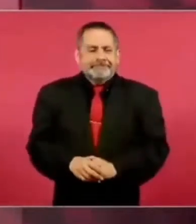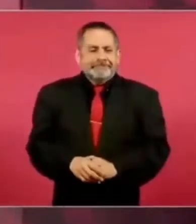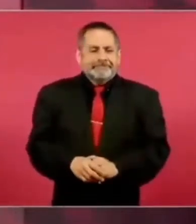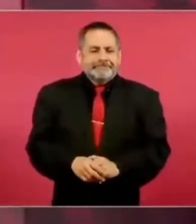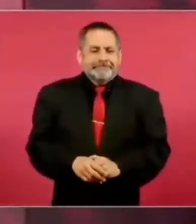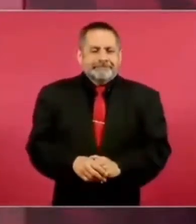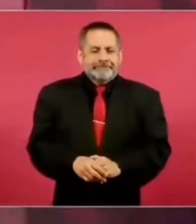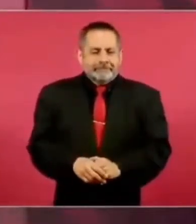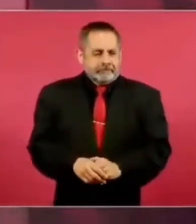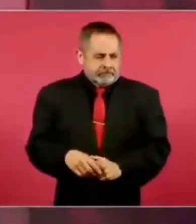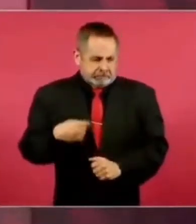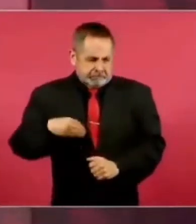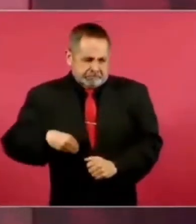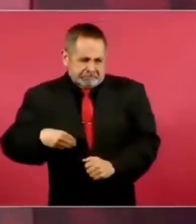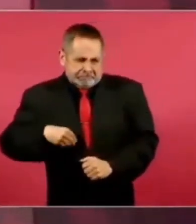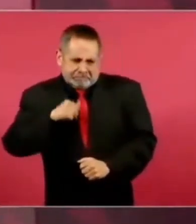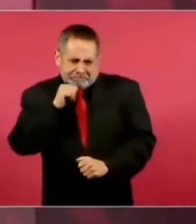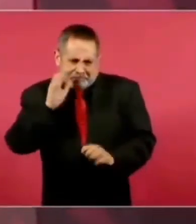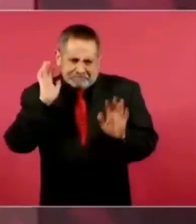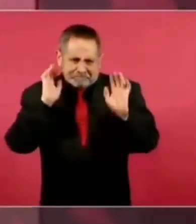No me culpen a mí,